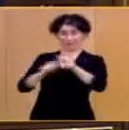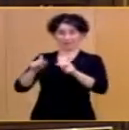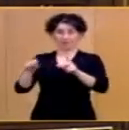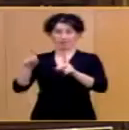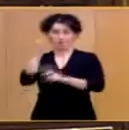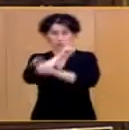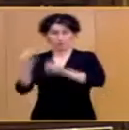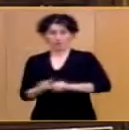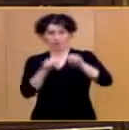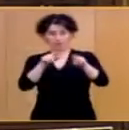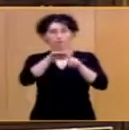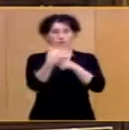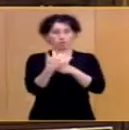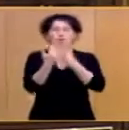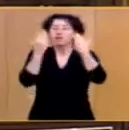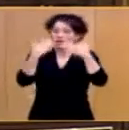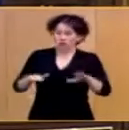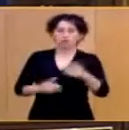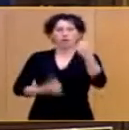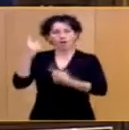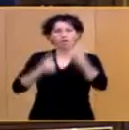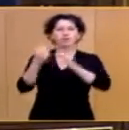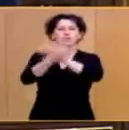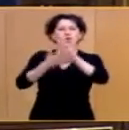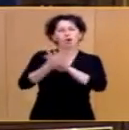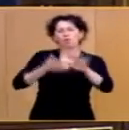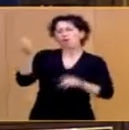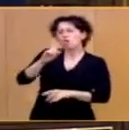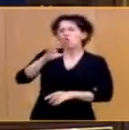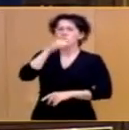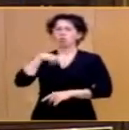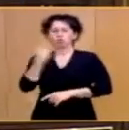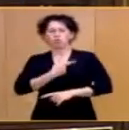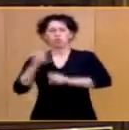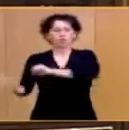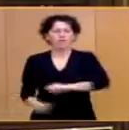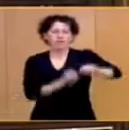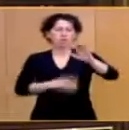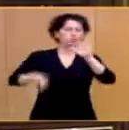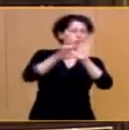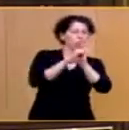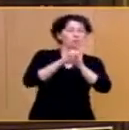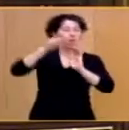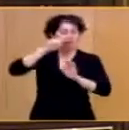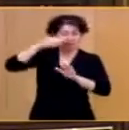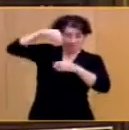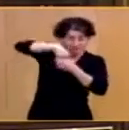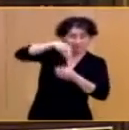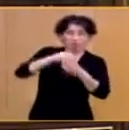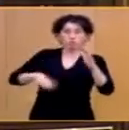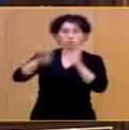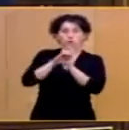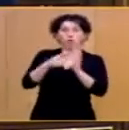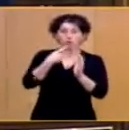pese a que muchas veces se erigen en defensores dogmáticos de la Constitución, parece ignorar que la Constitución establece